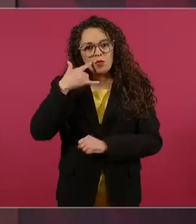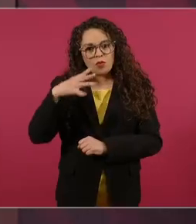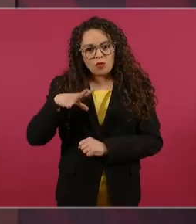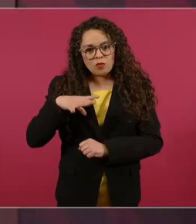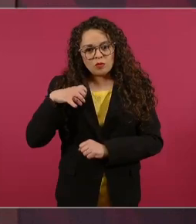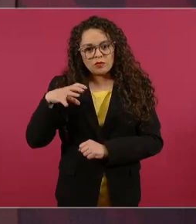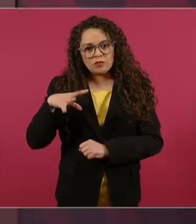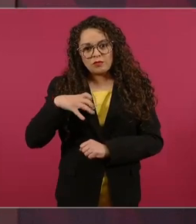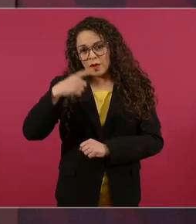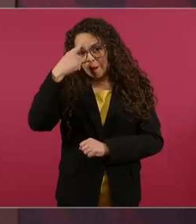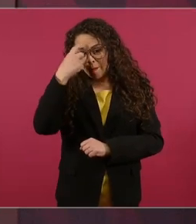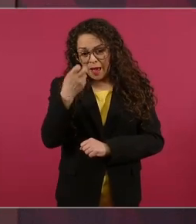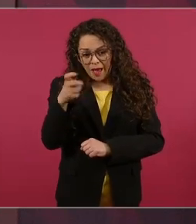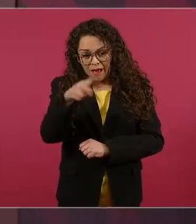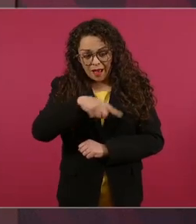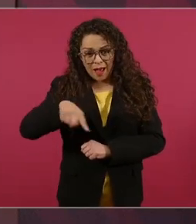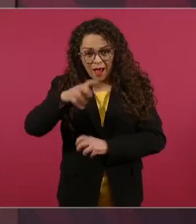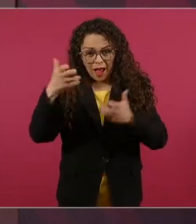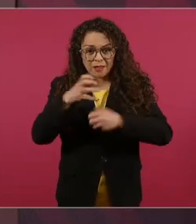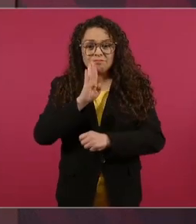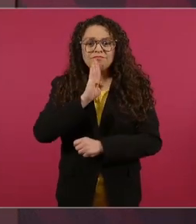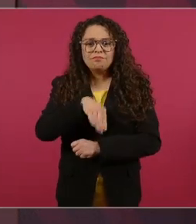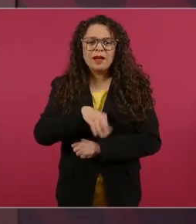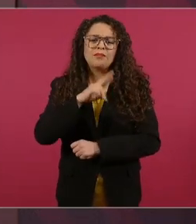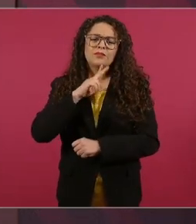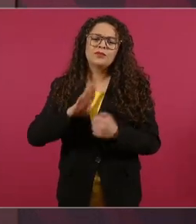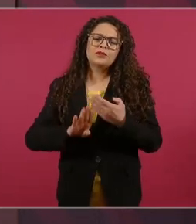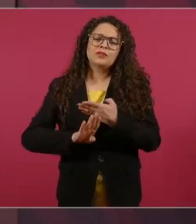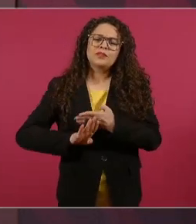evitar estas prácticas